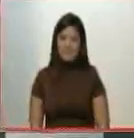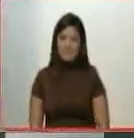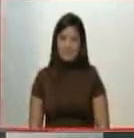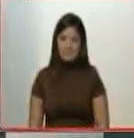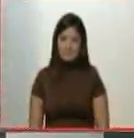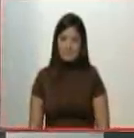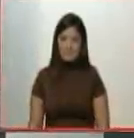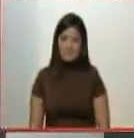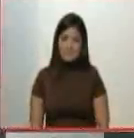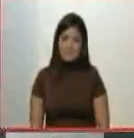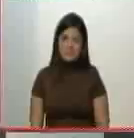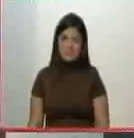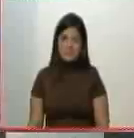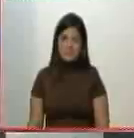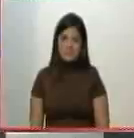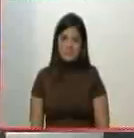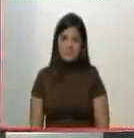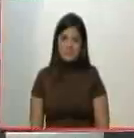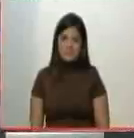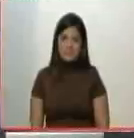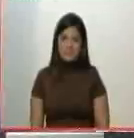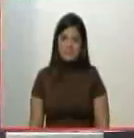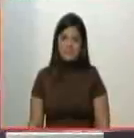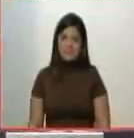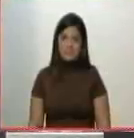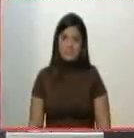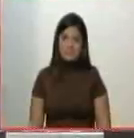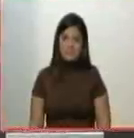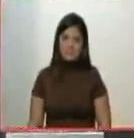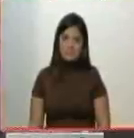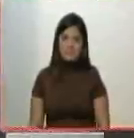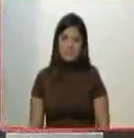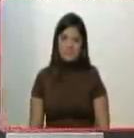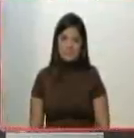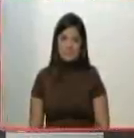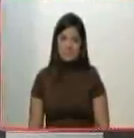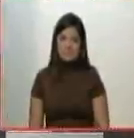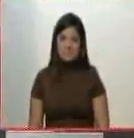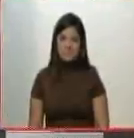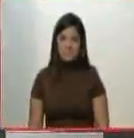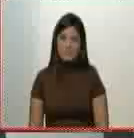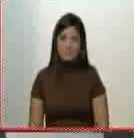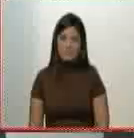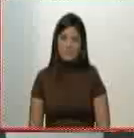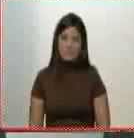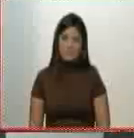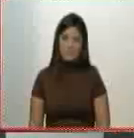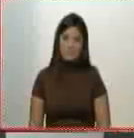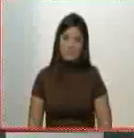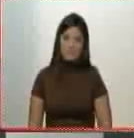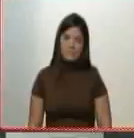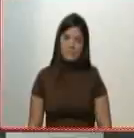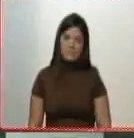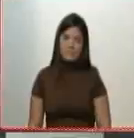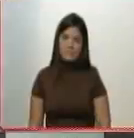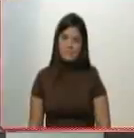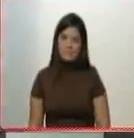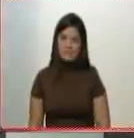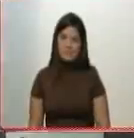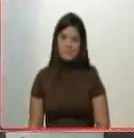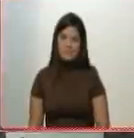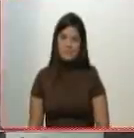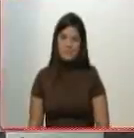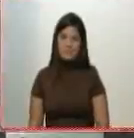gongo sin apuro, pudo conmigo, no pudo gozar, no domesticar. Soy la piedra en el zapato, espina en